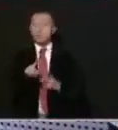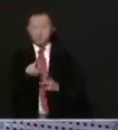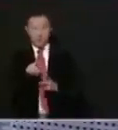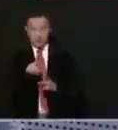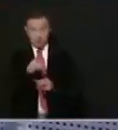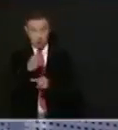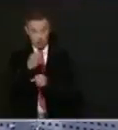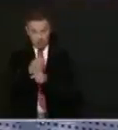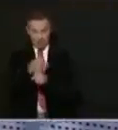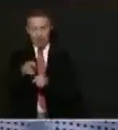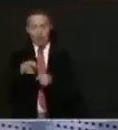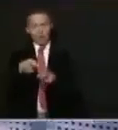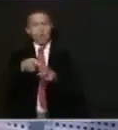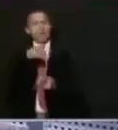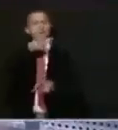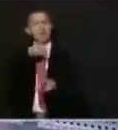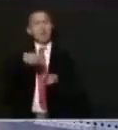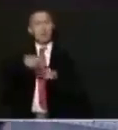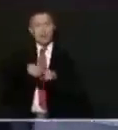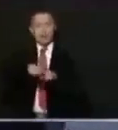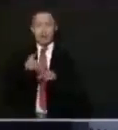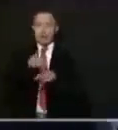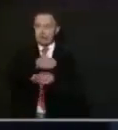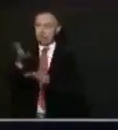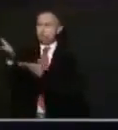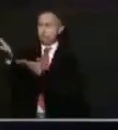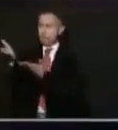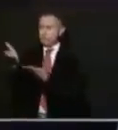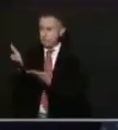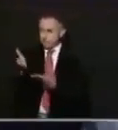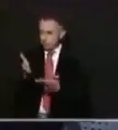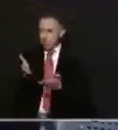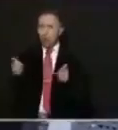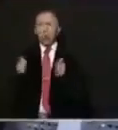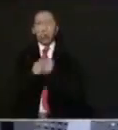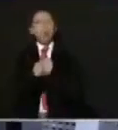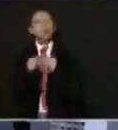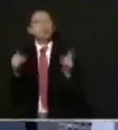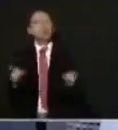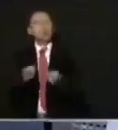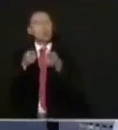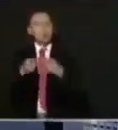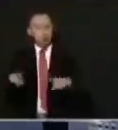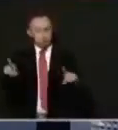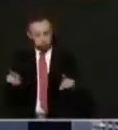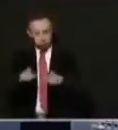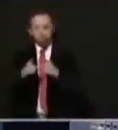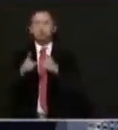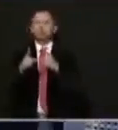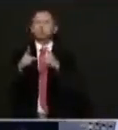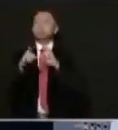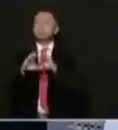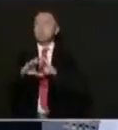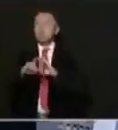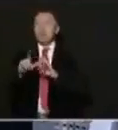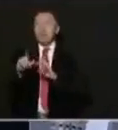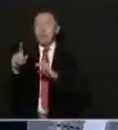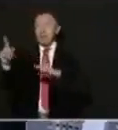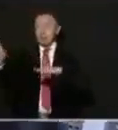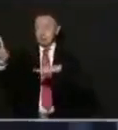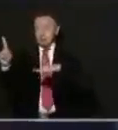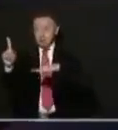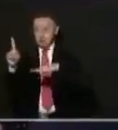acto ceremonial de la recepción, esto va acompañado de música. Ok. En un momento, cuando él llegue al lugar